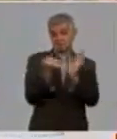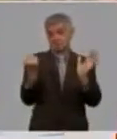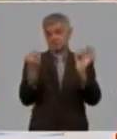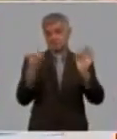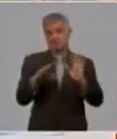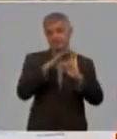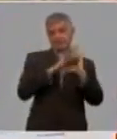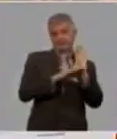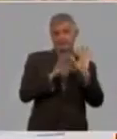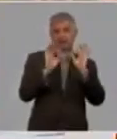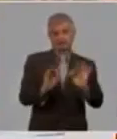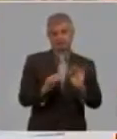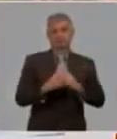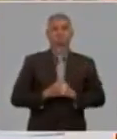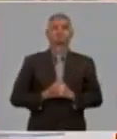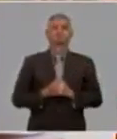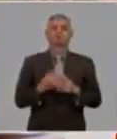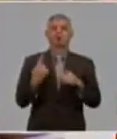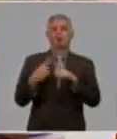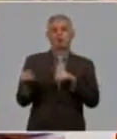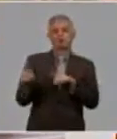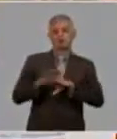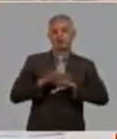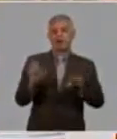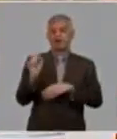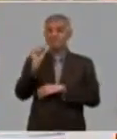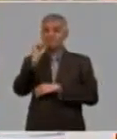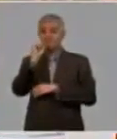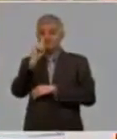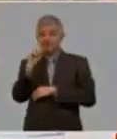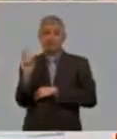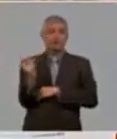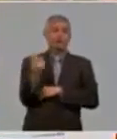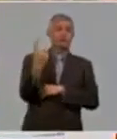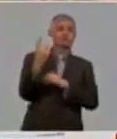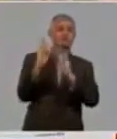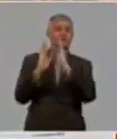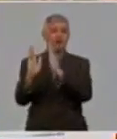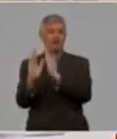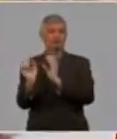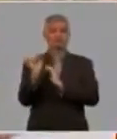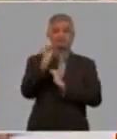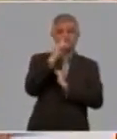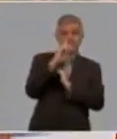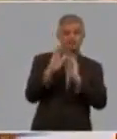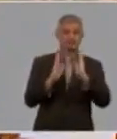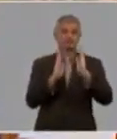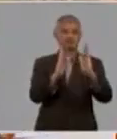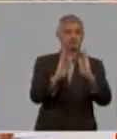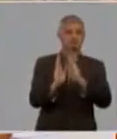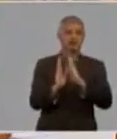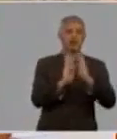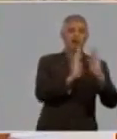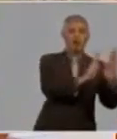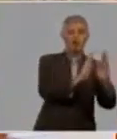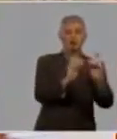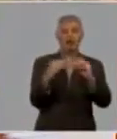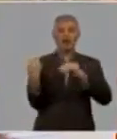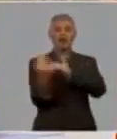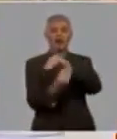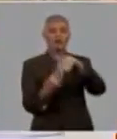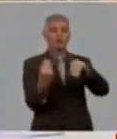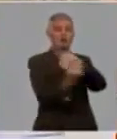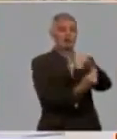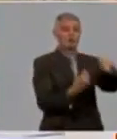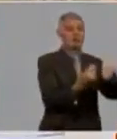con relación a los servicios. Por otra parte, el fin de una fase y la entrada y el inicio de la otra, ya se ha dicho que dependerá de los indicadores